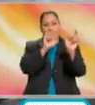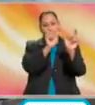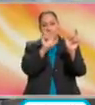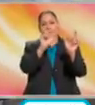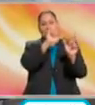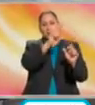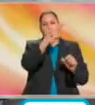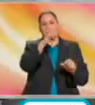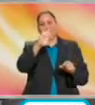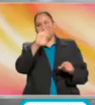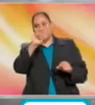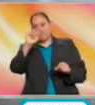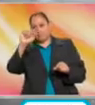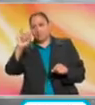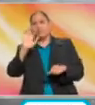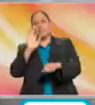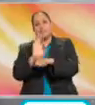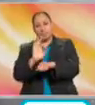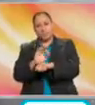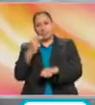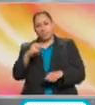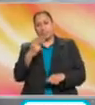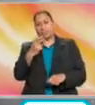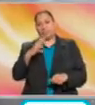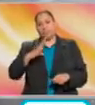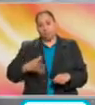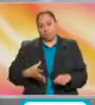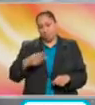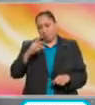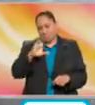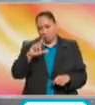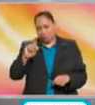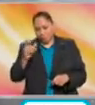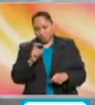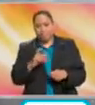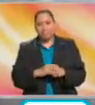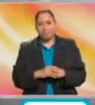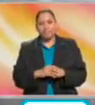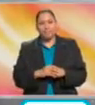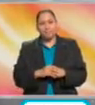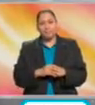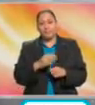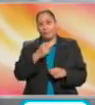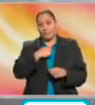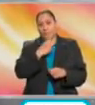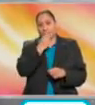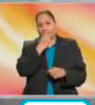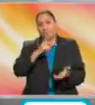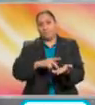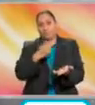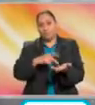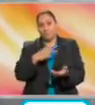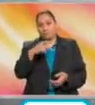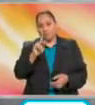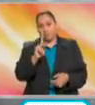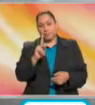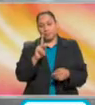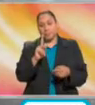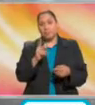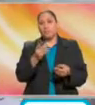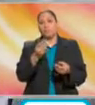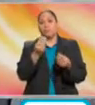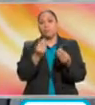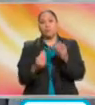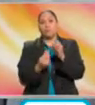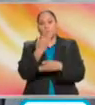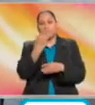ese reconocimiento y esa protección de Es que es para derechos. sentirse orgulloso, Claro, Juan. O sea, así digo, es. por eso lo menciono mucho, pero es que son realmente cosas muy innovadoras, muy